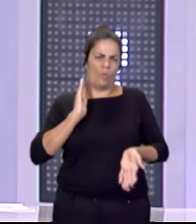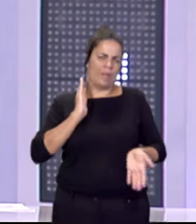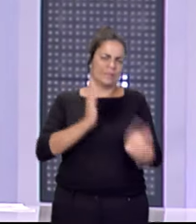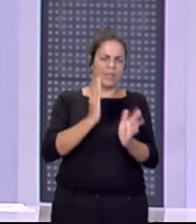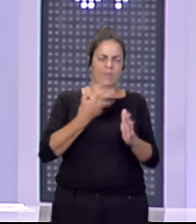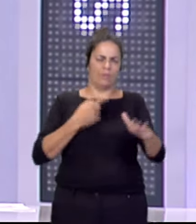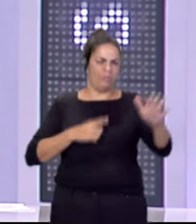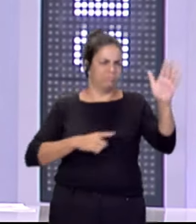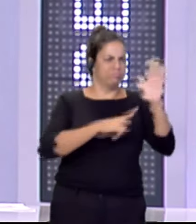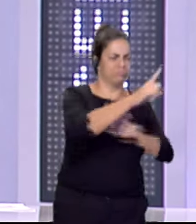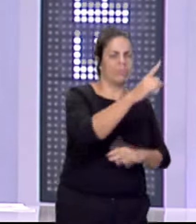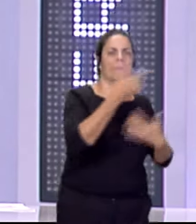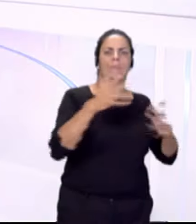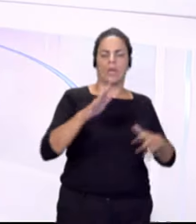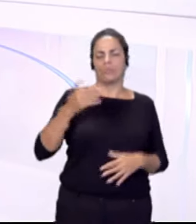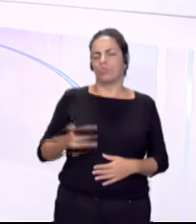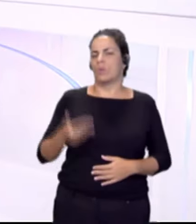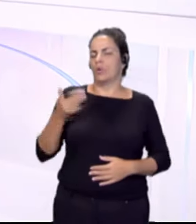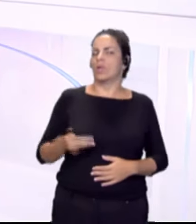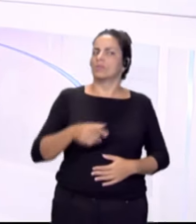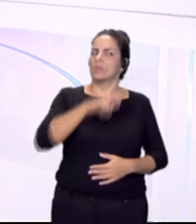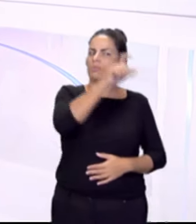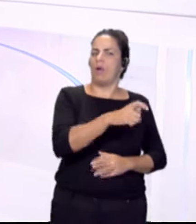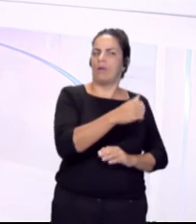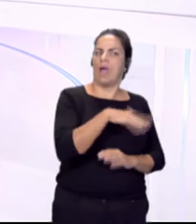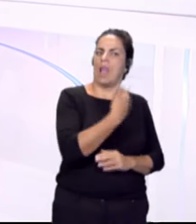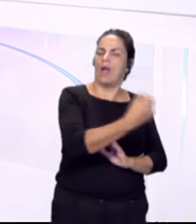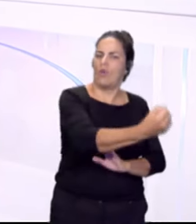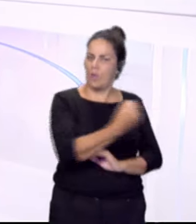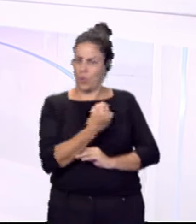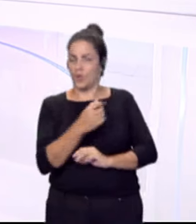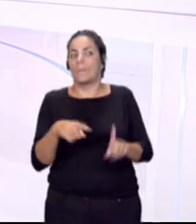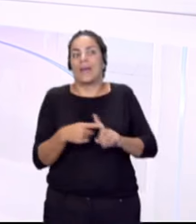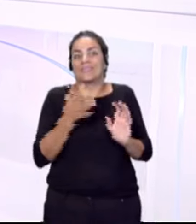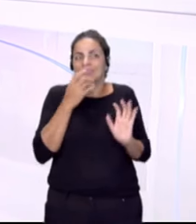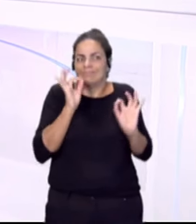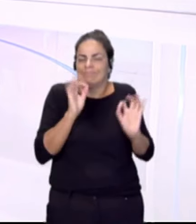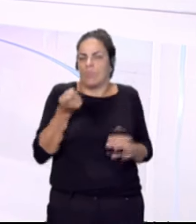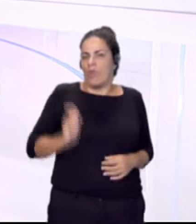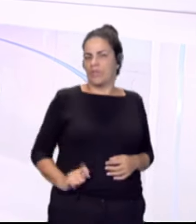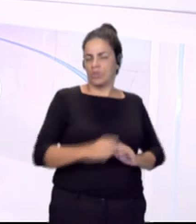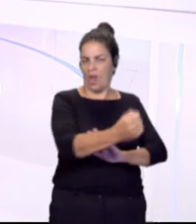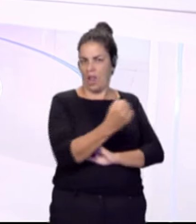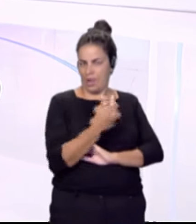clave pues tener una persona al lado y especialmente un profesional, ¿no?